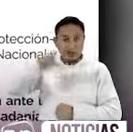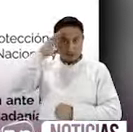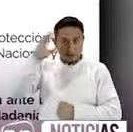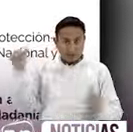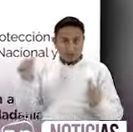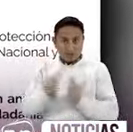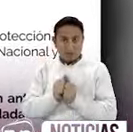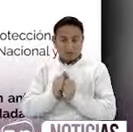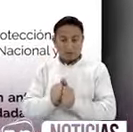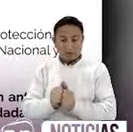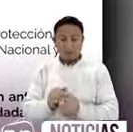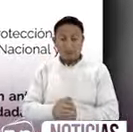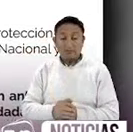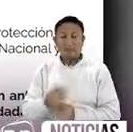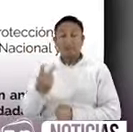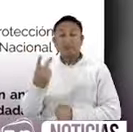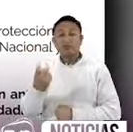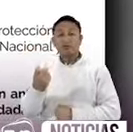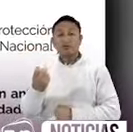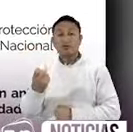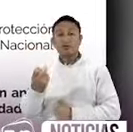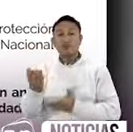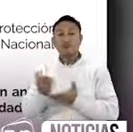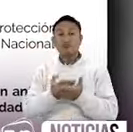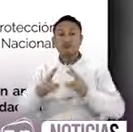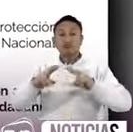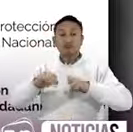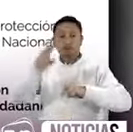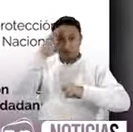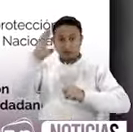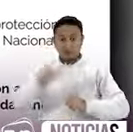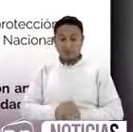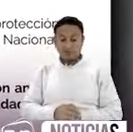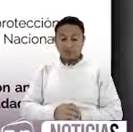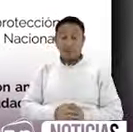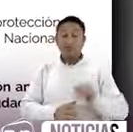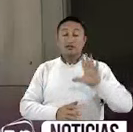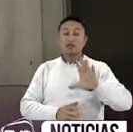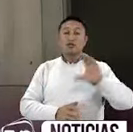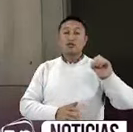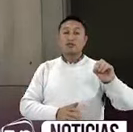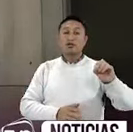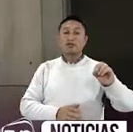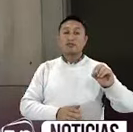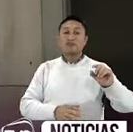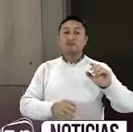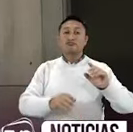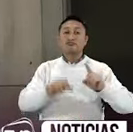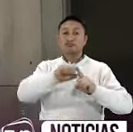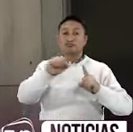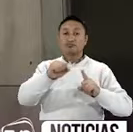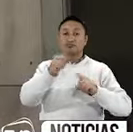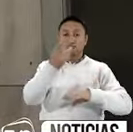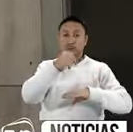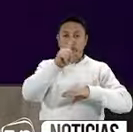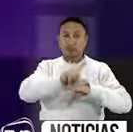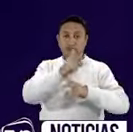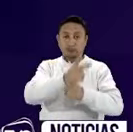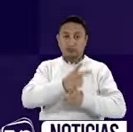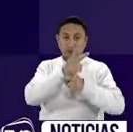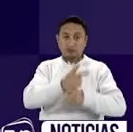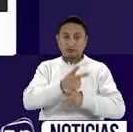resguardo, 12 por parte del Servicio de Inteligencia de la Policía y 50 del Sistema Nacional de Protección.